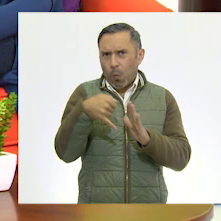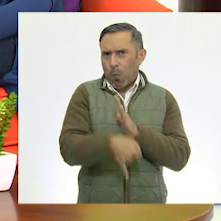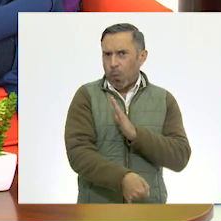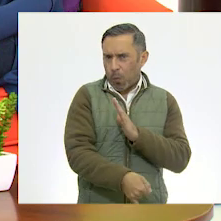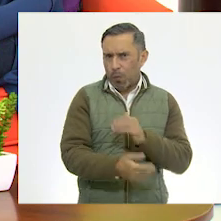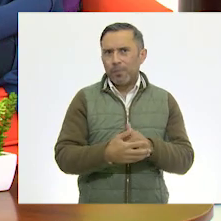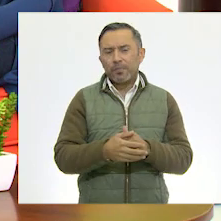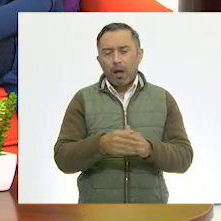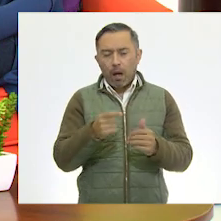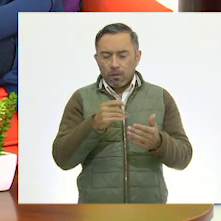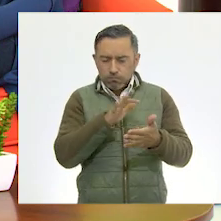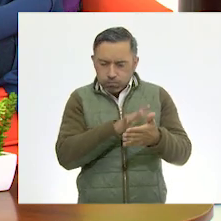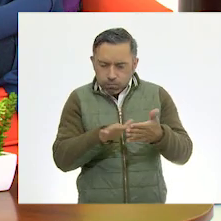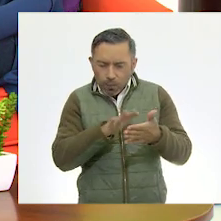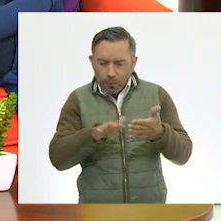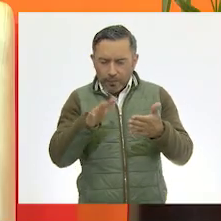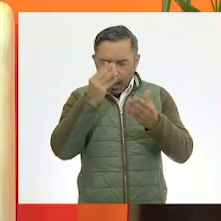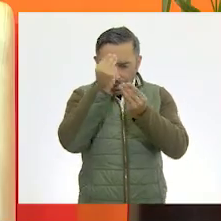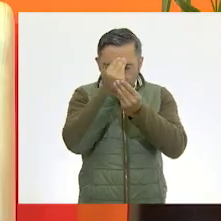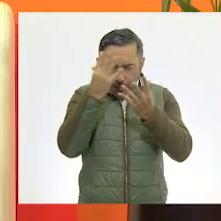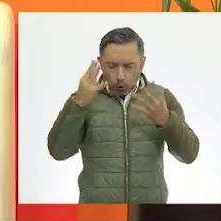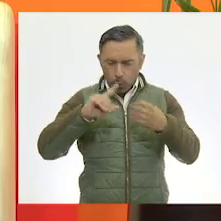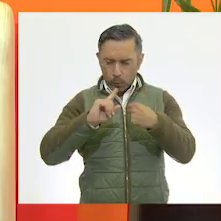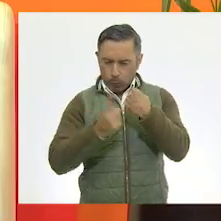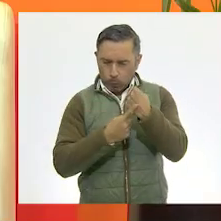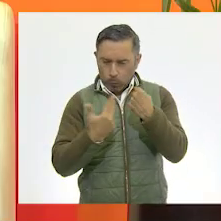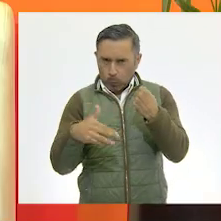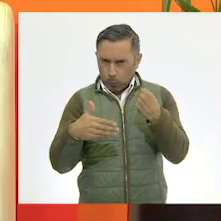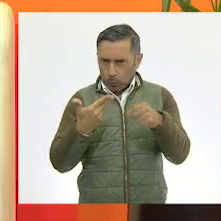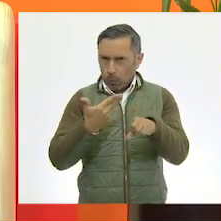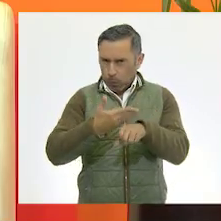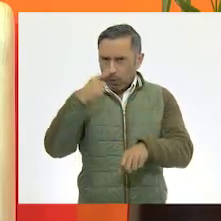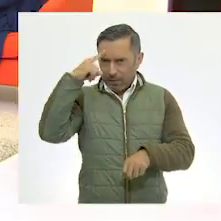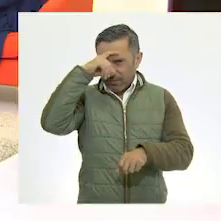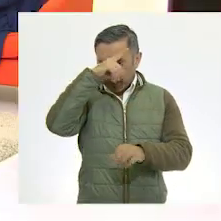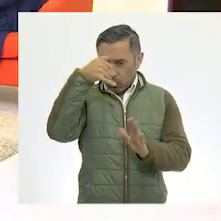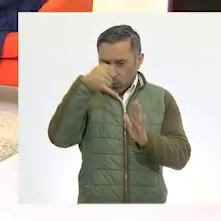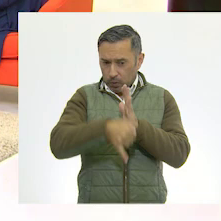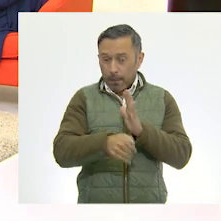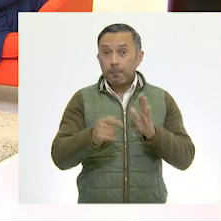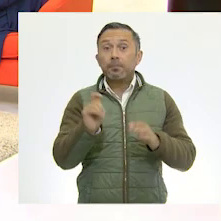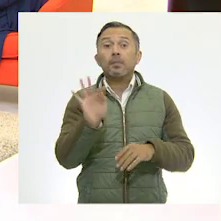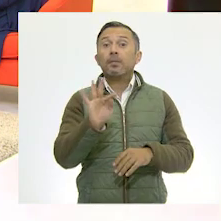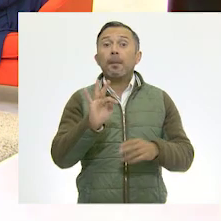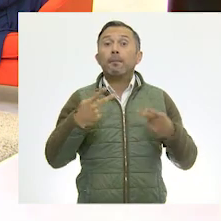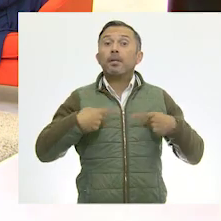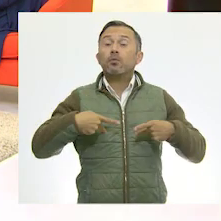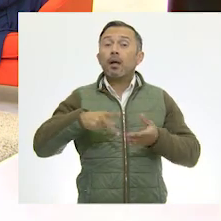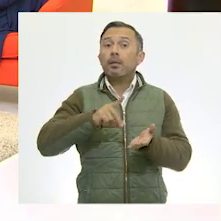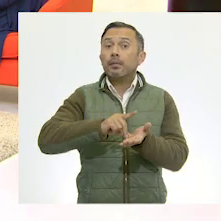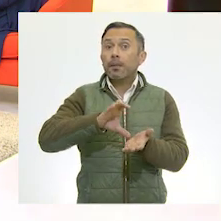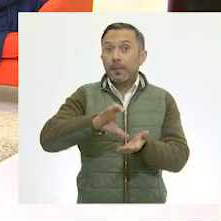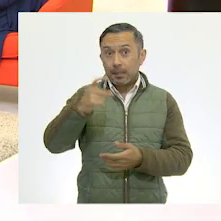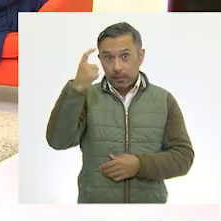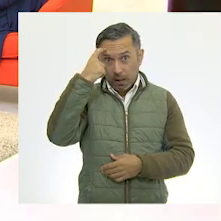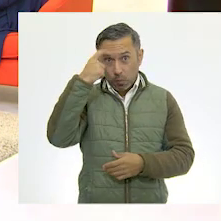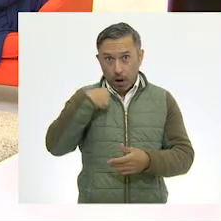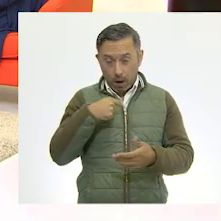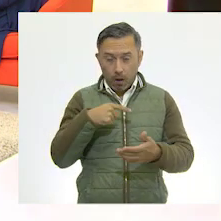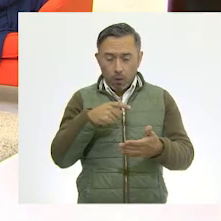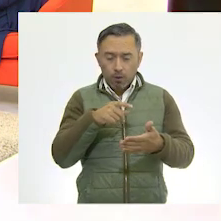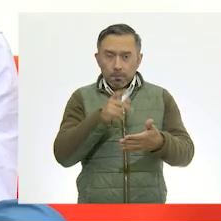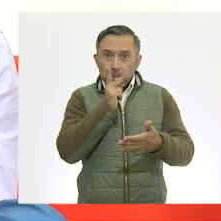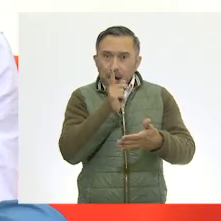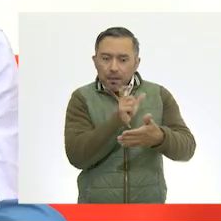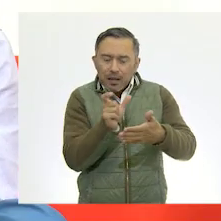incluso de reflexión, de abstracción, que para una persona con discapacidad intelectual, ¿no? O que tiene pocos recursos de lectoescritura,